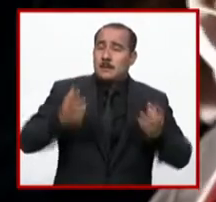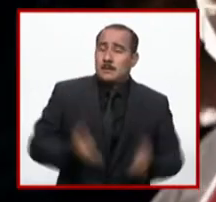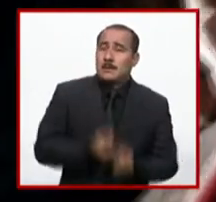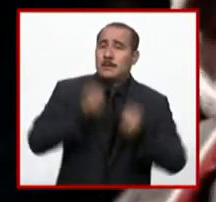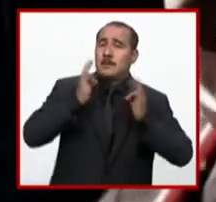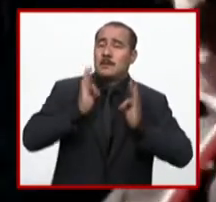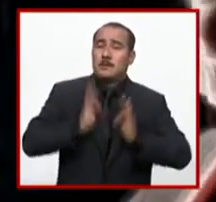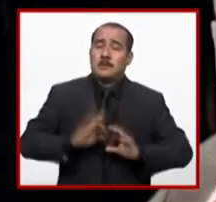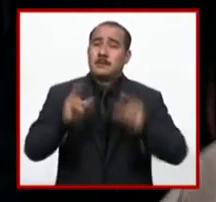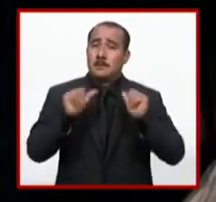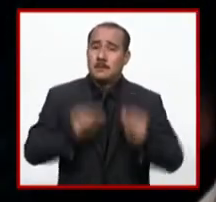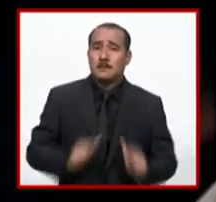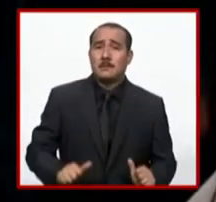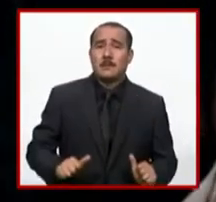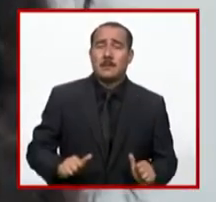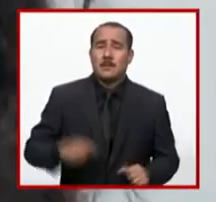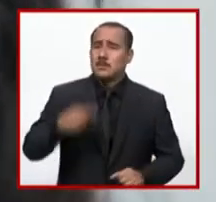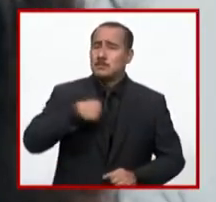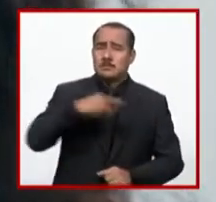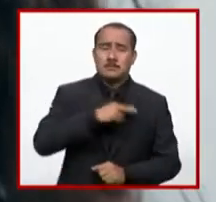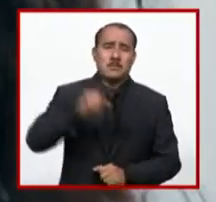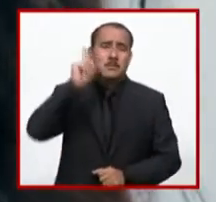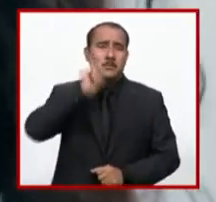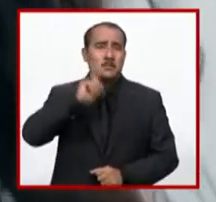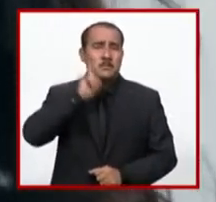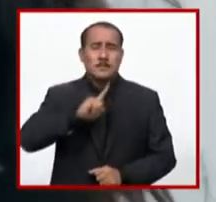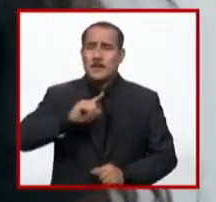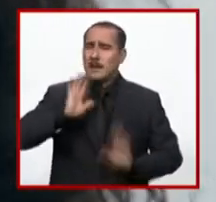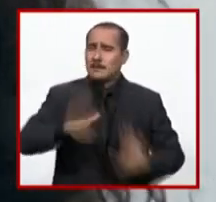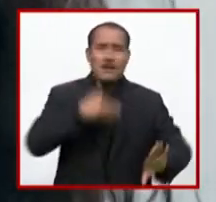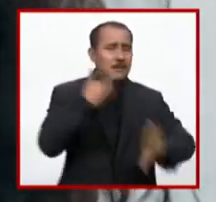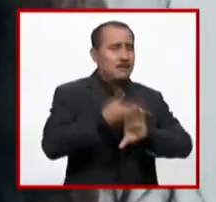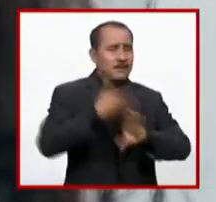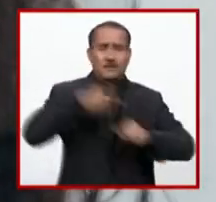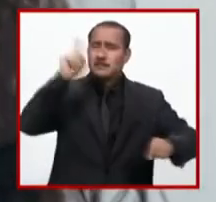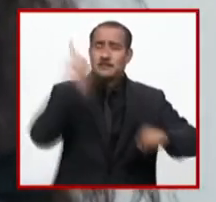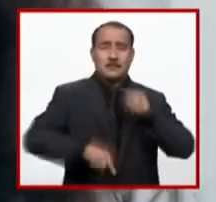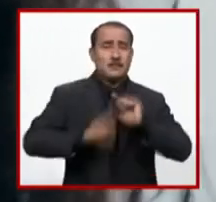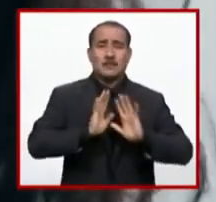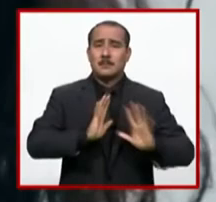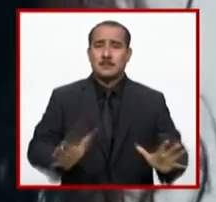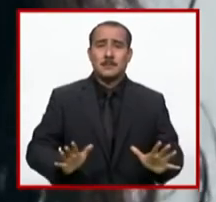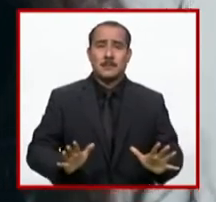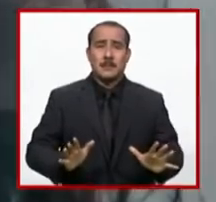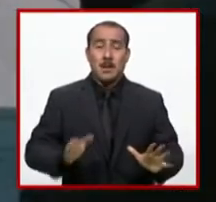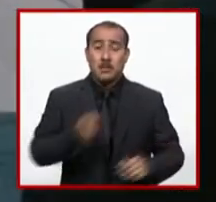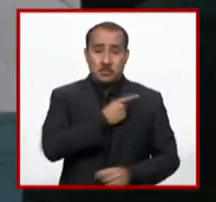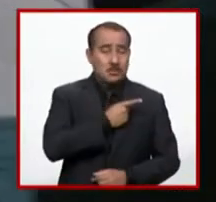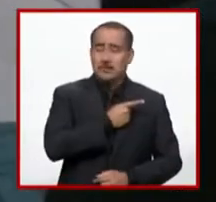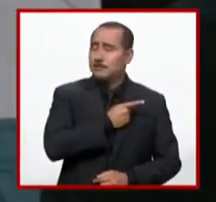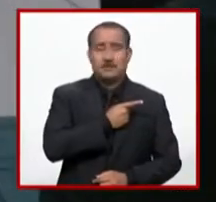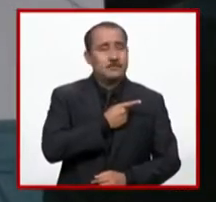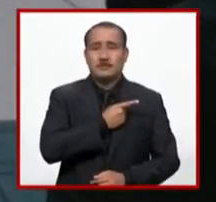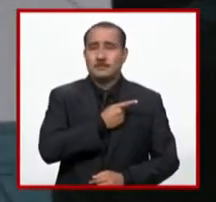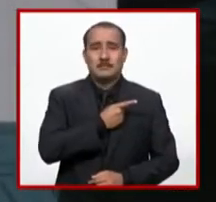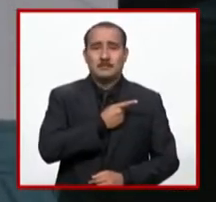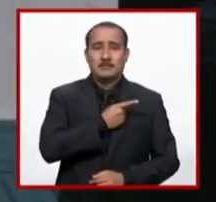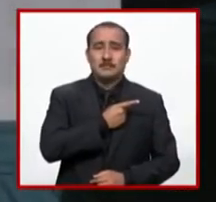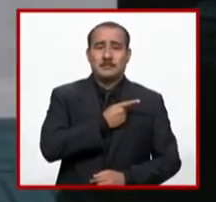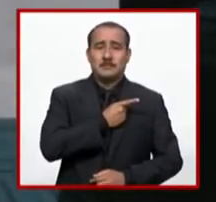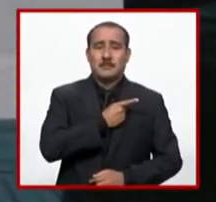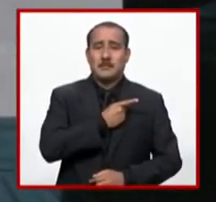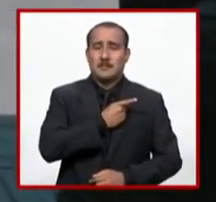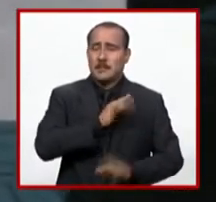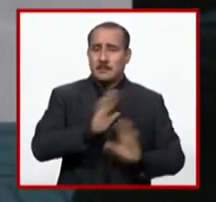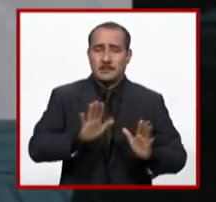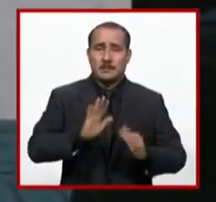vidas. Somos mujeres que decidimos poner fin a la violencia extrema No estamos solas. Es momento de poner